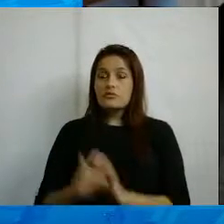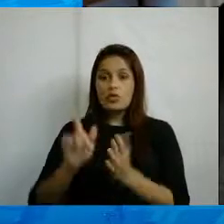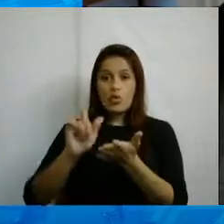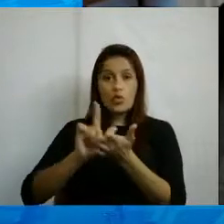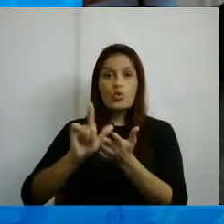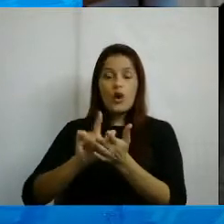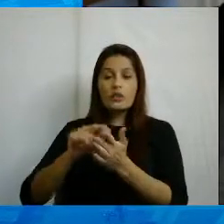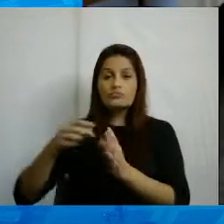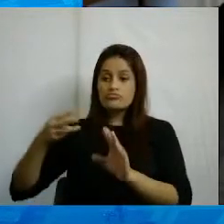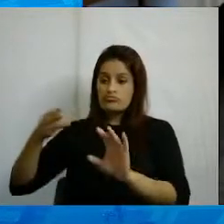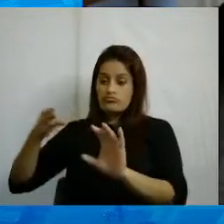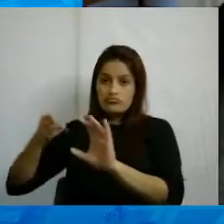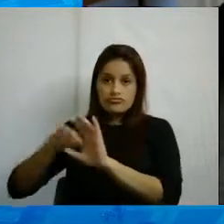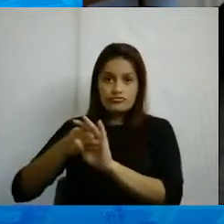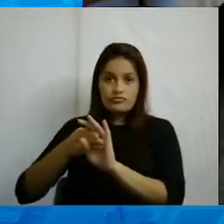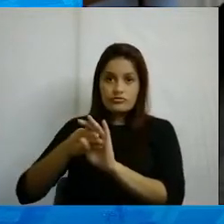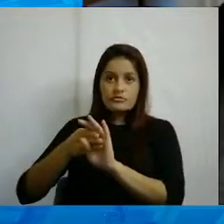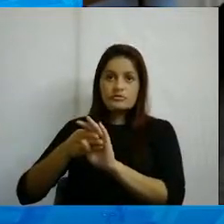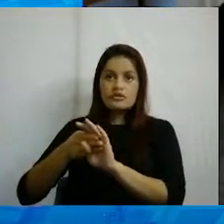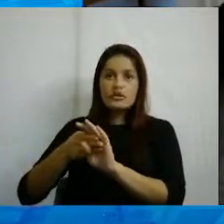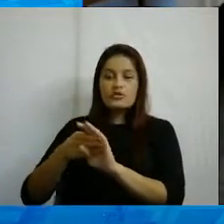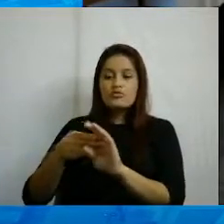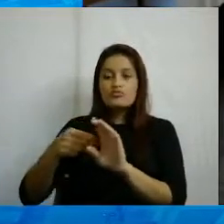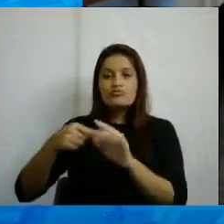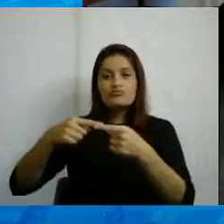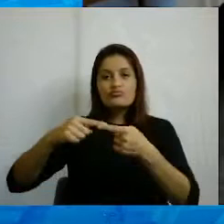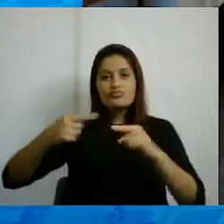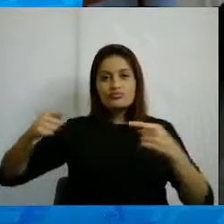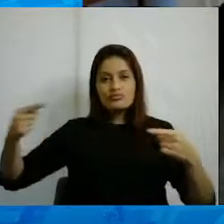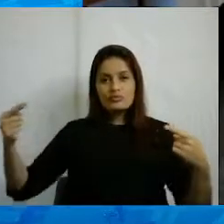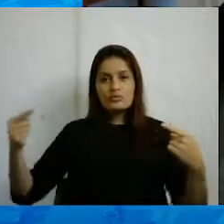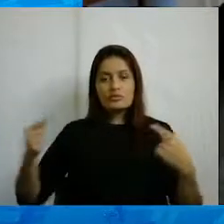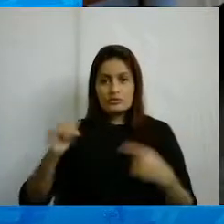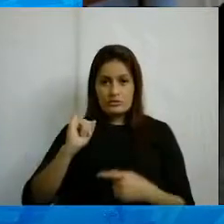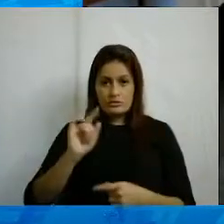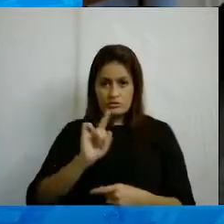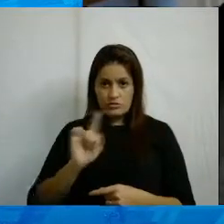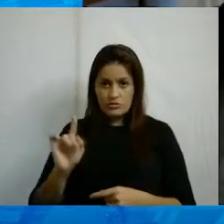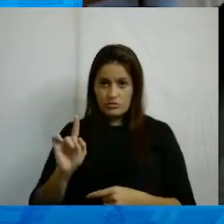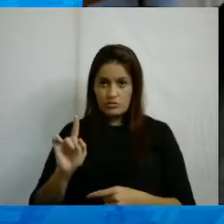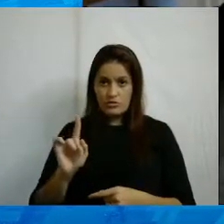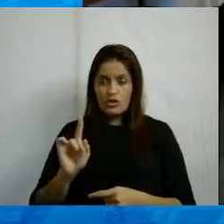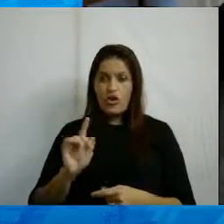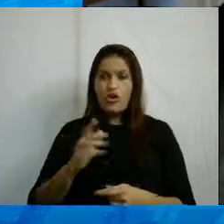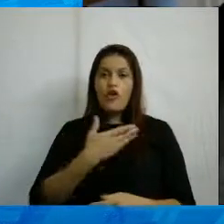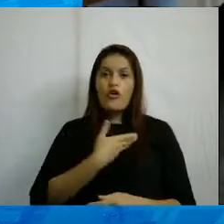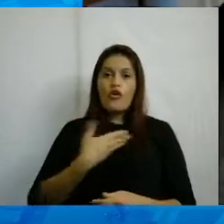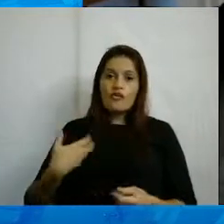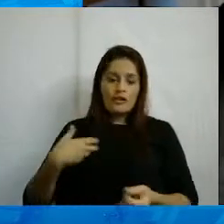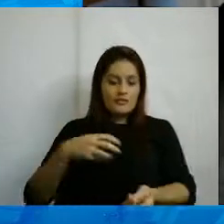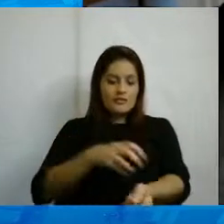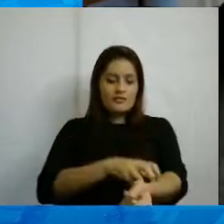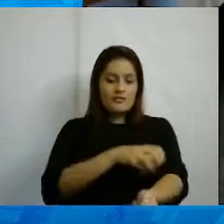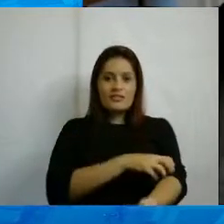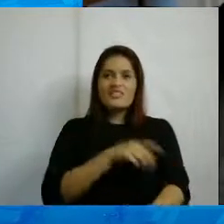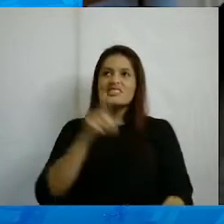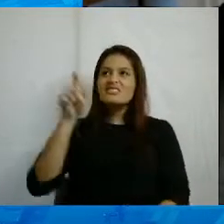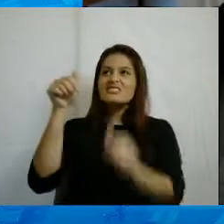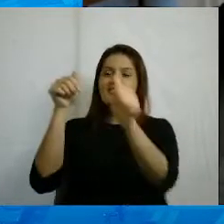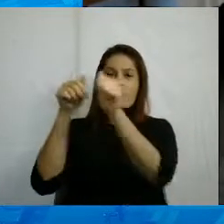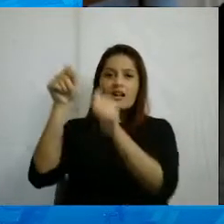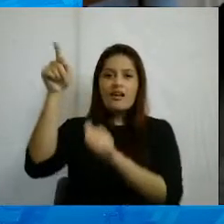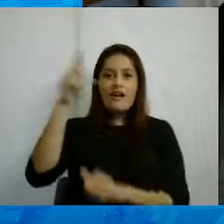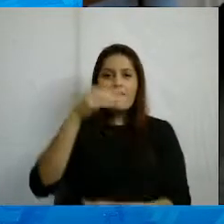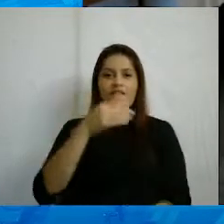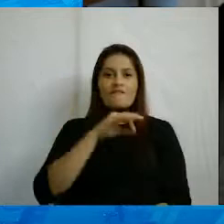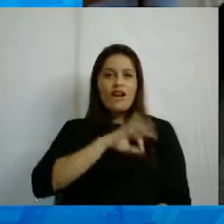momento nosotros lo aprobamos en el Consejo Municipal, que eran diferentes puntos y que venía también del gobierno regional, que iba a ser acá en el Banco de Chile? Entonces,